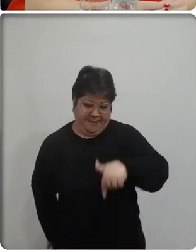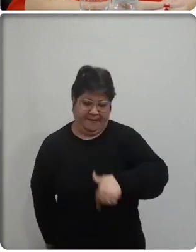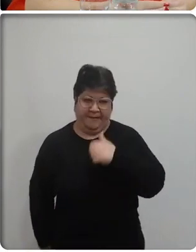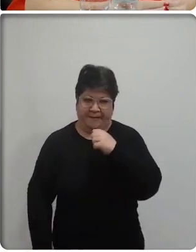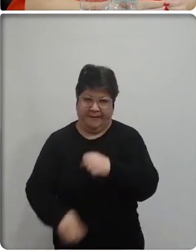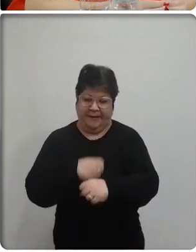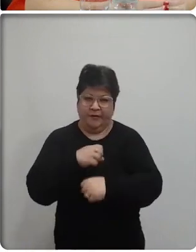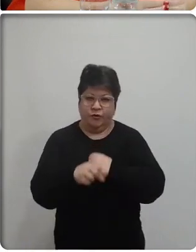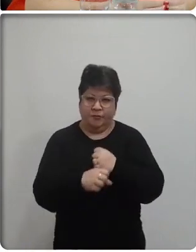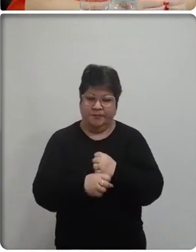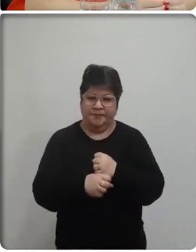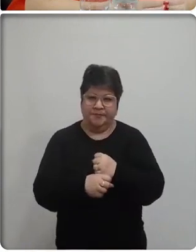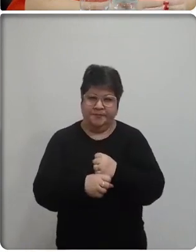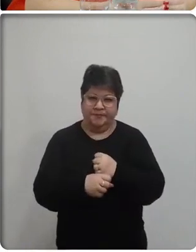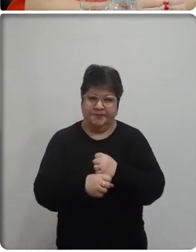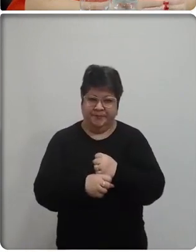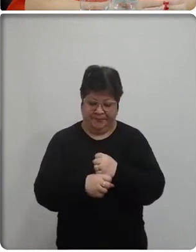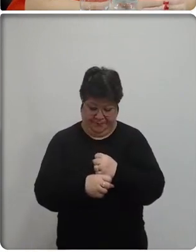año,